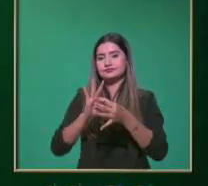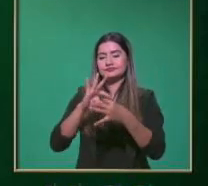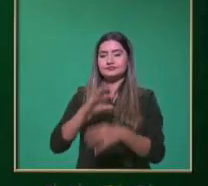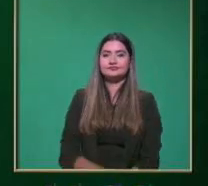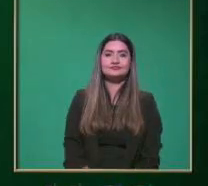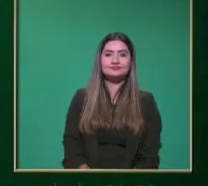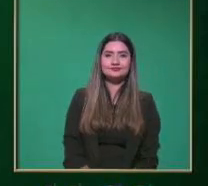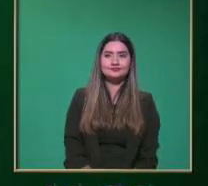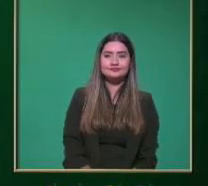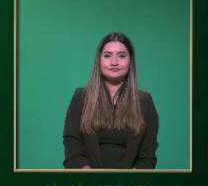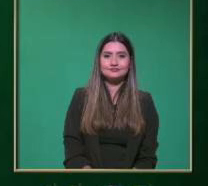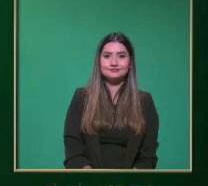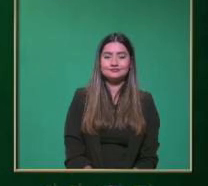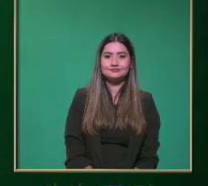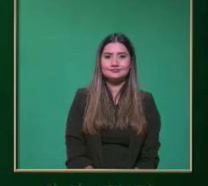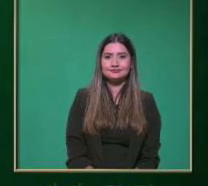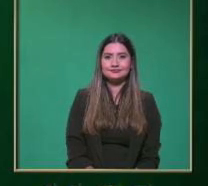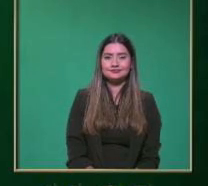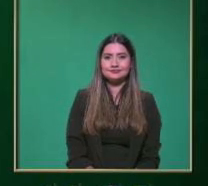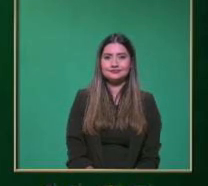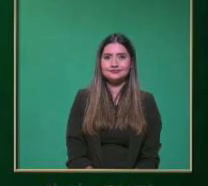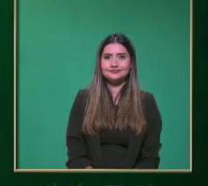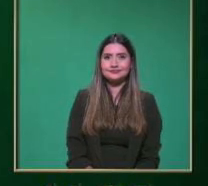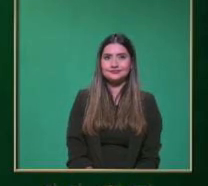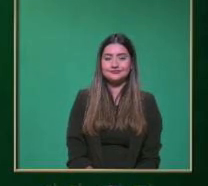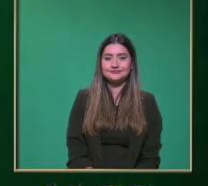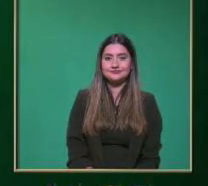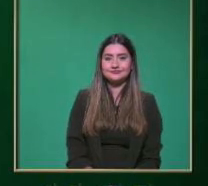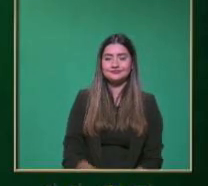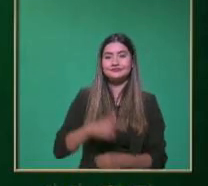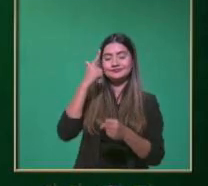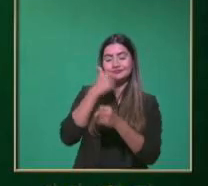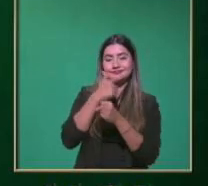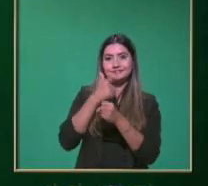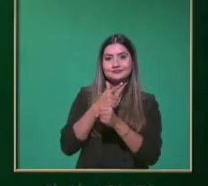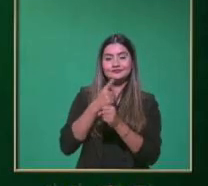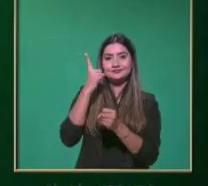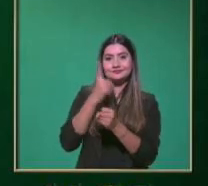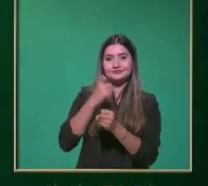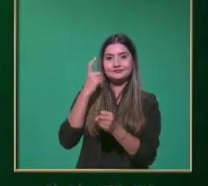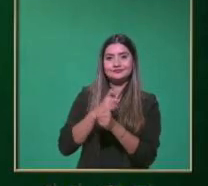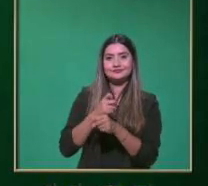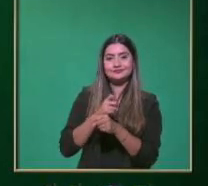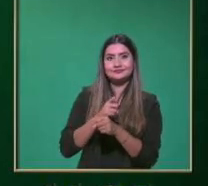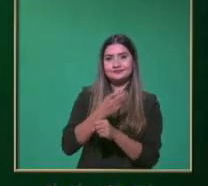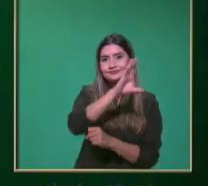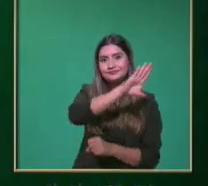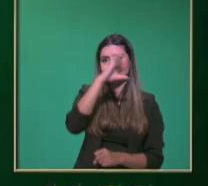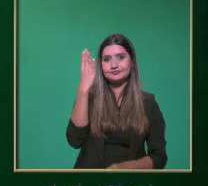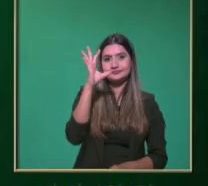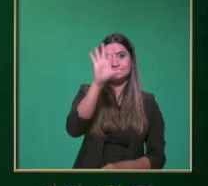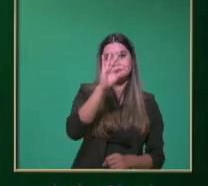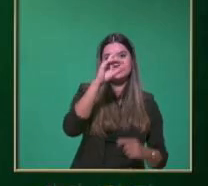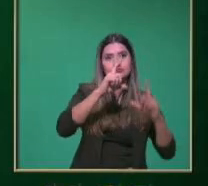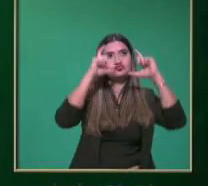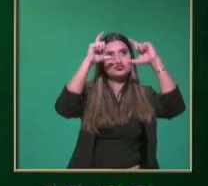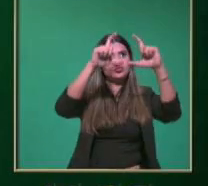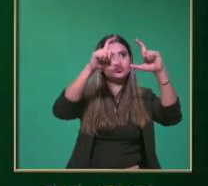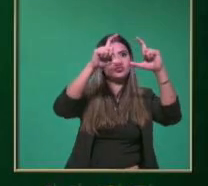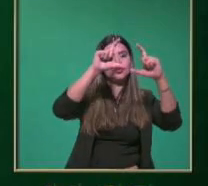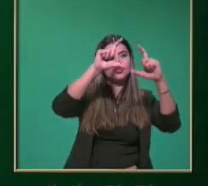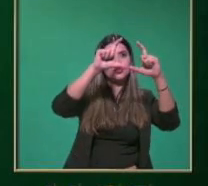palabra para que la relaciones. Muy bien, entonces voy a descubrir el primer recuadro. Es